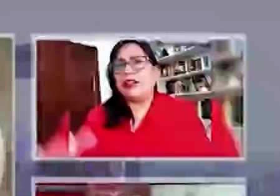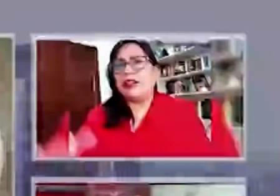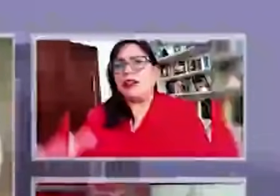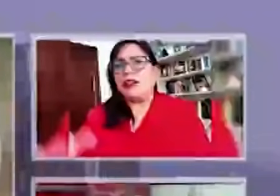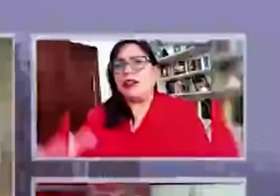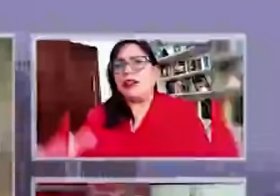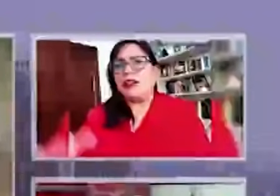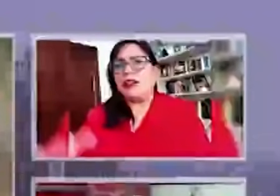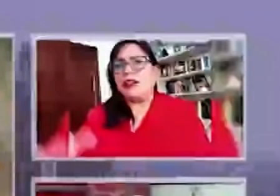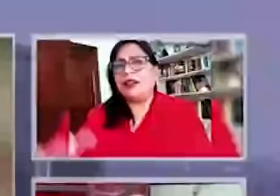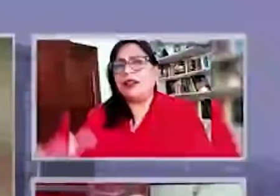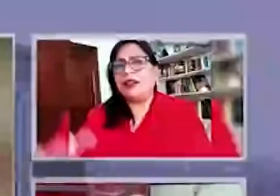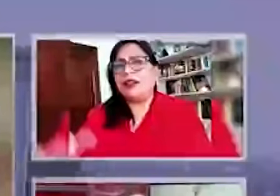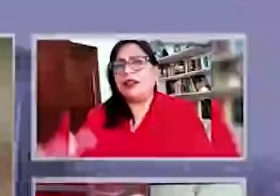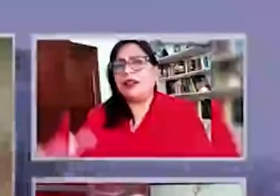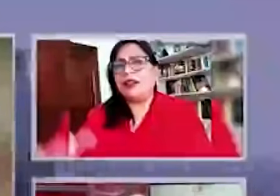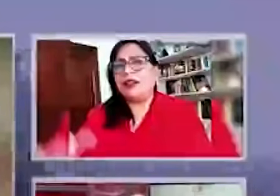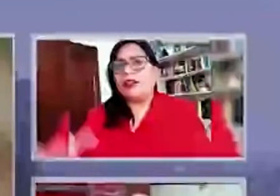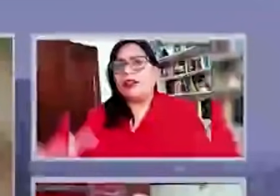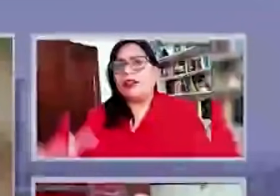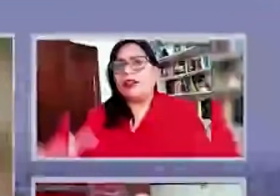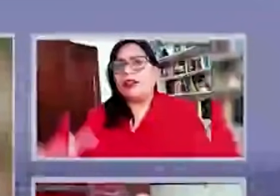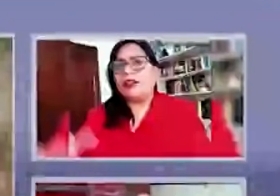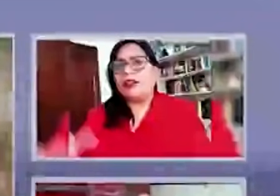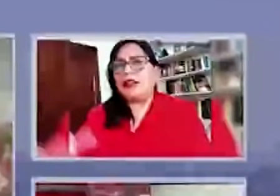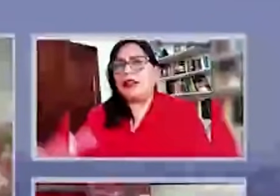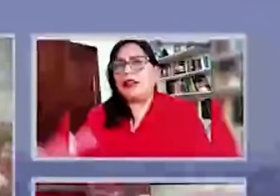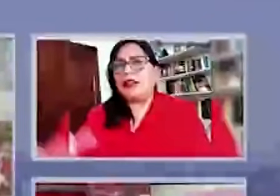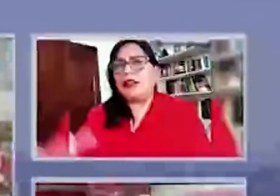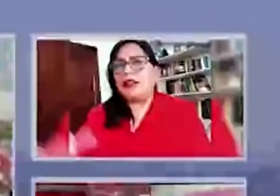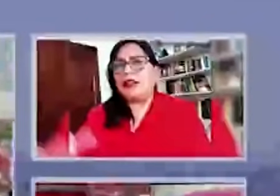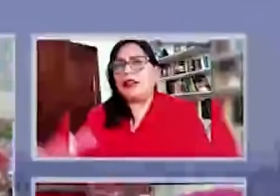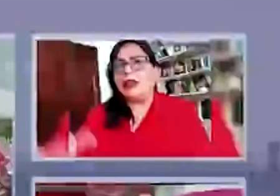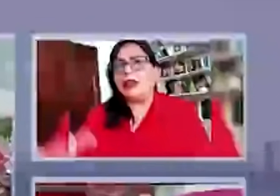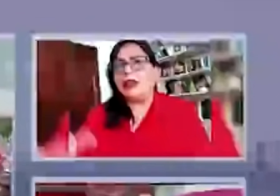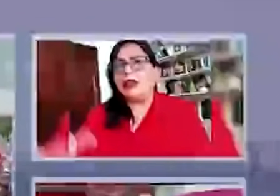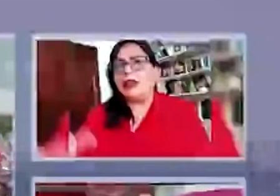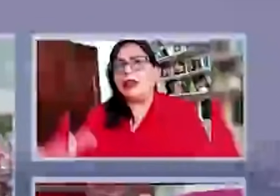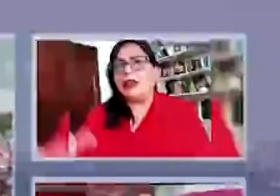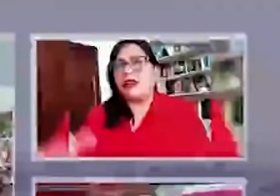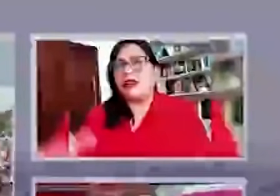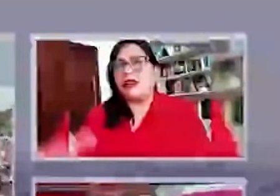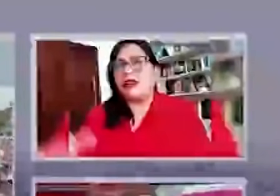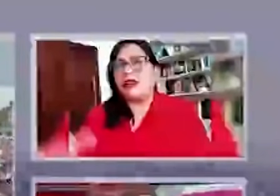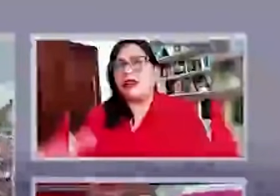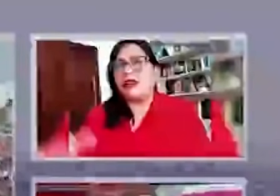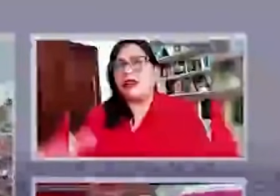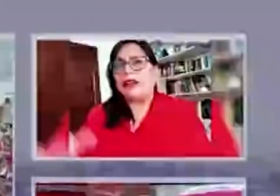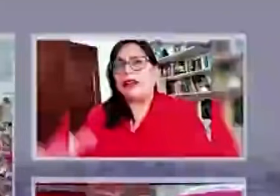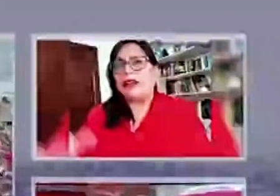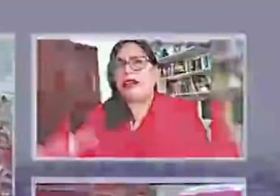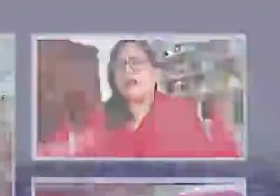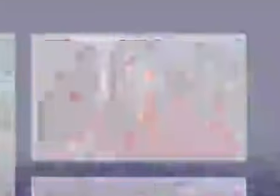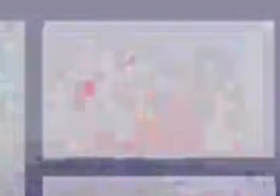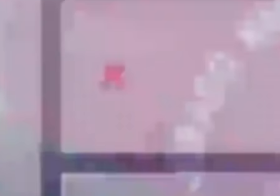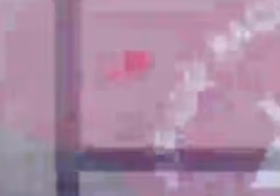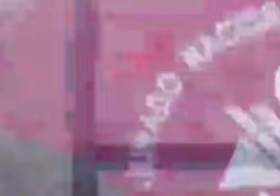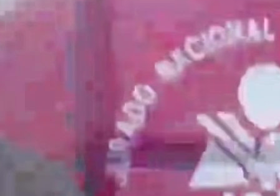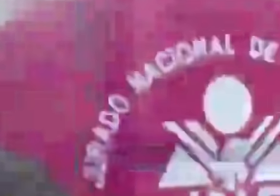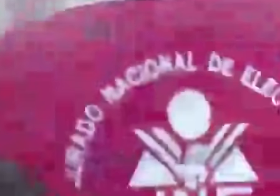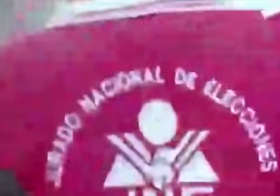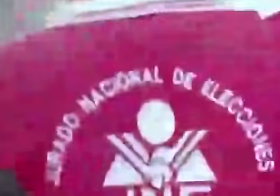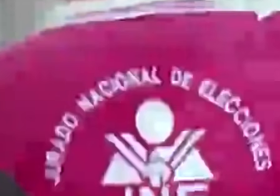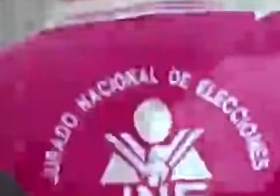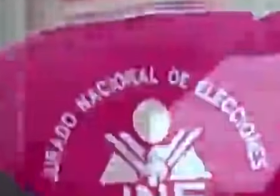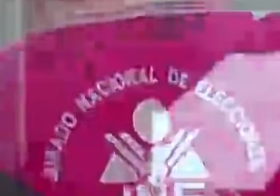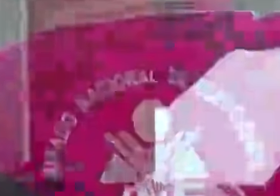¿No? Entonces, ¿qué sucede? Como la verdadera esposa no se entera, no se opone al